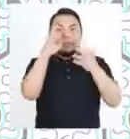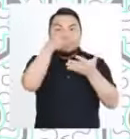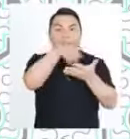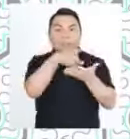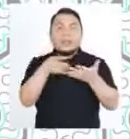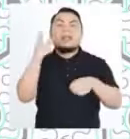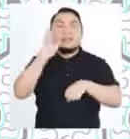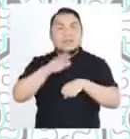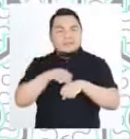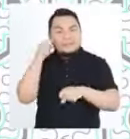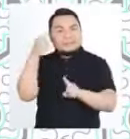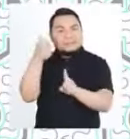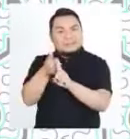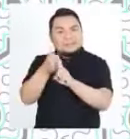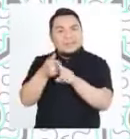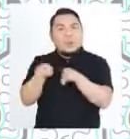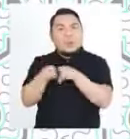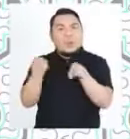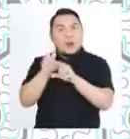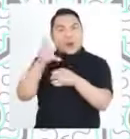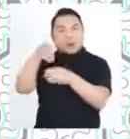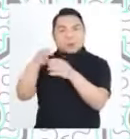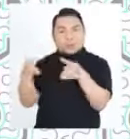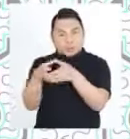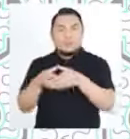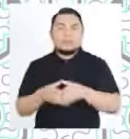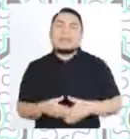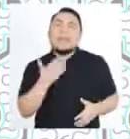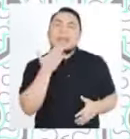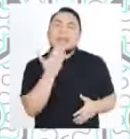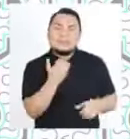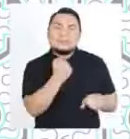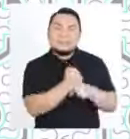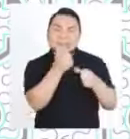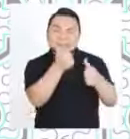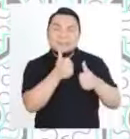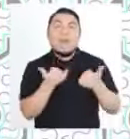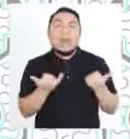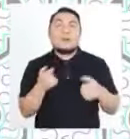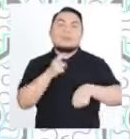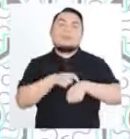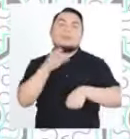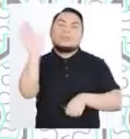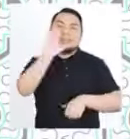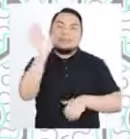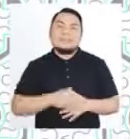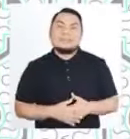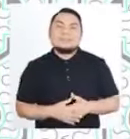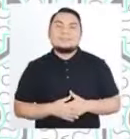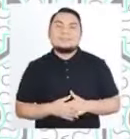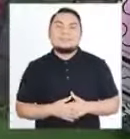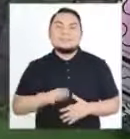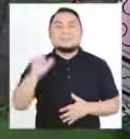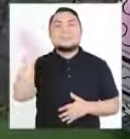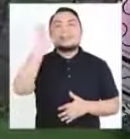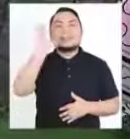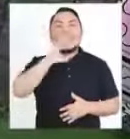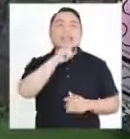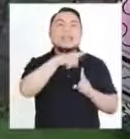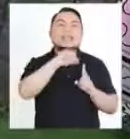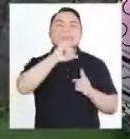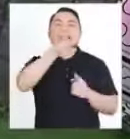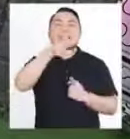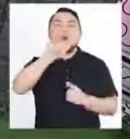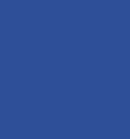que se compara debe corresponder al mismo criterio. ¡Buen trabajo! Ahora ha llegado el momento de despedirnos.